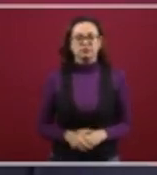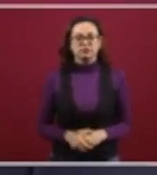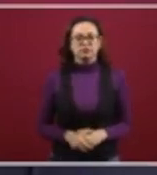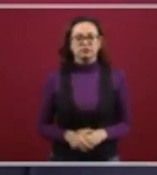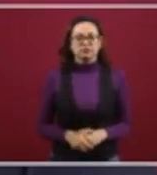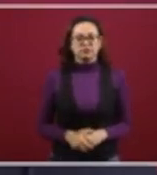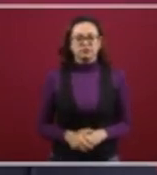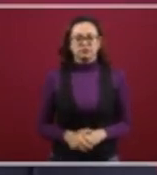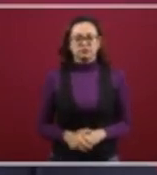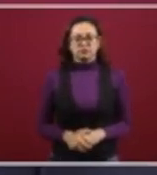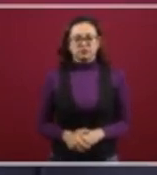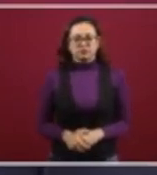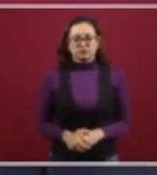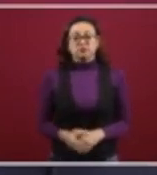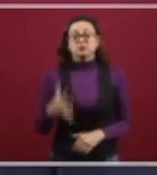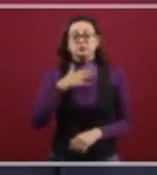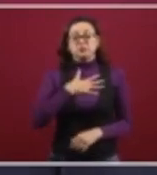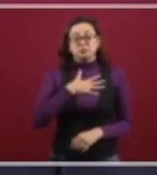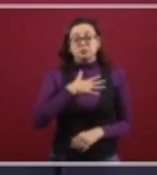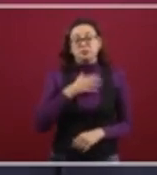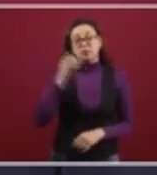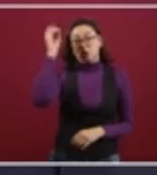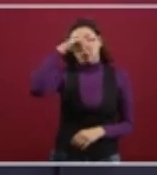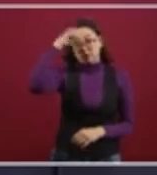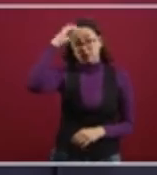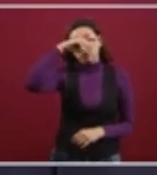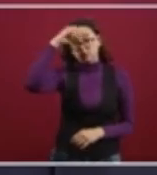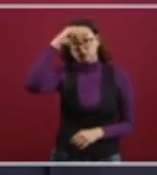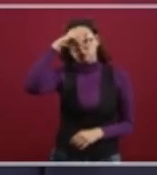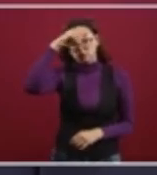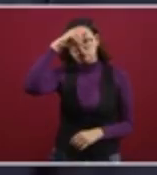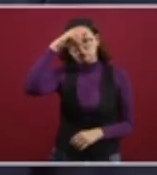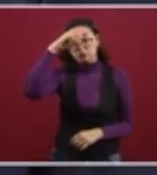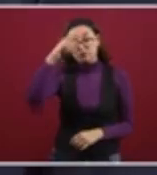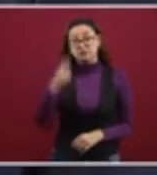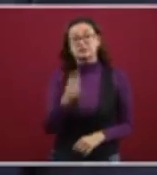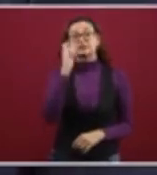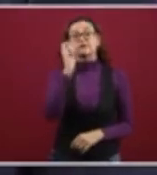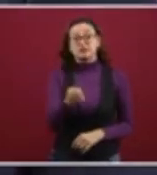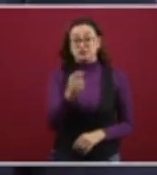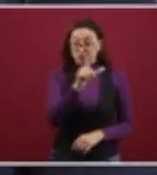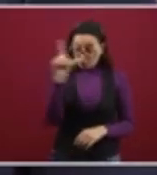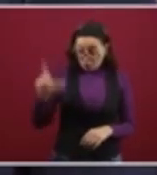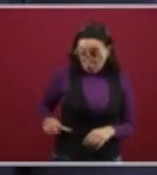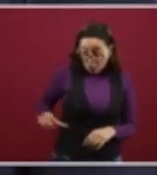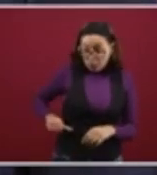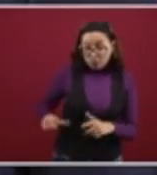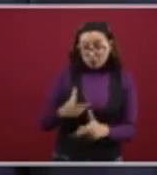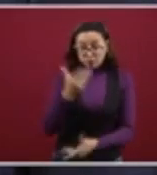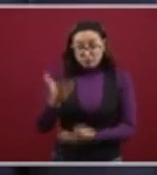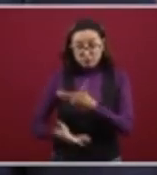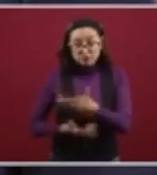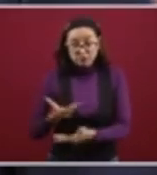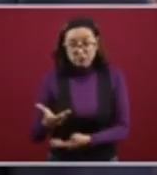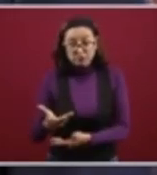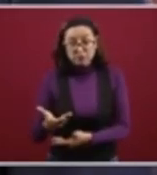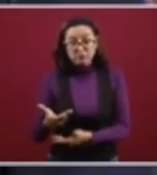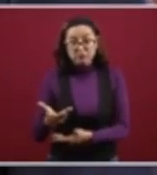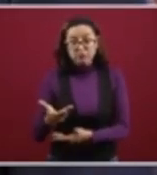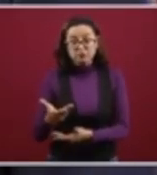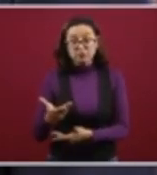Mi opinión en estos casos es que el servidor público tiene que ser